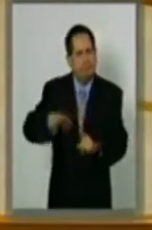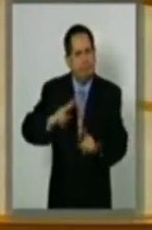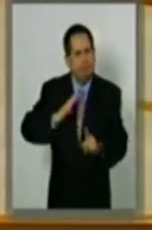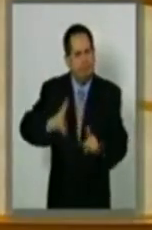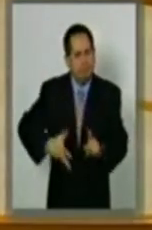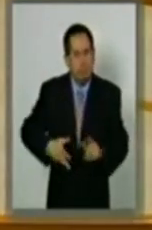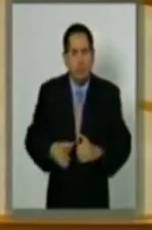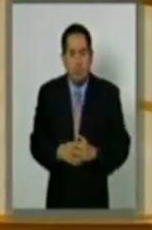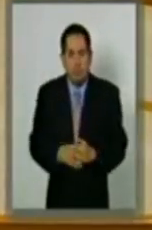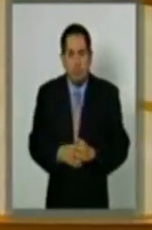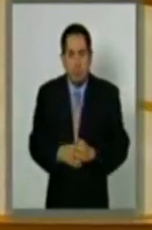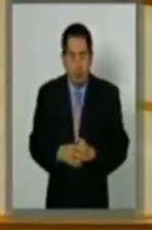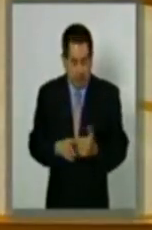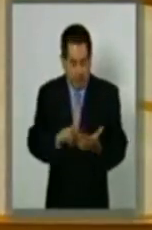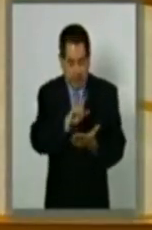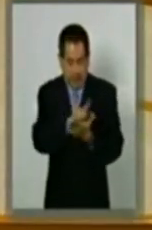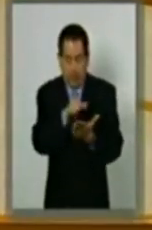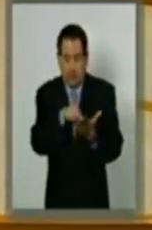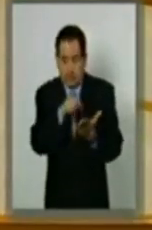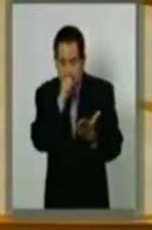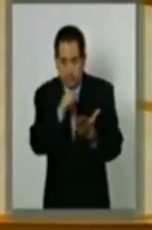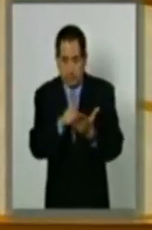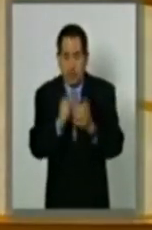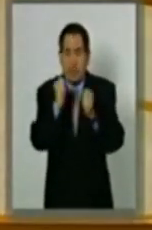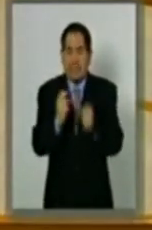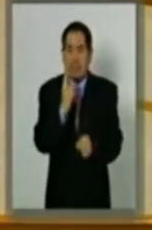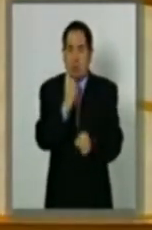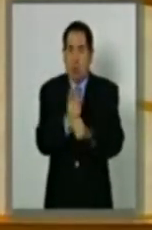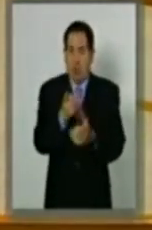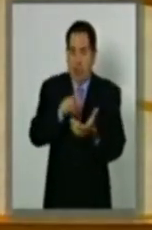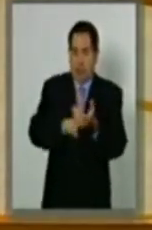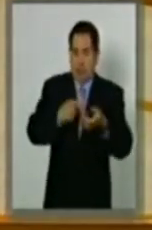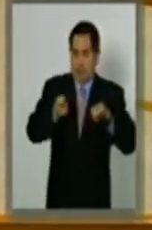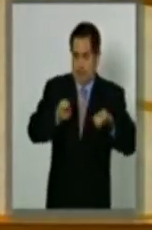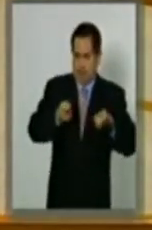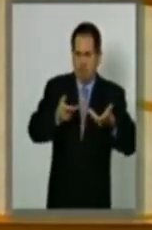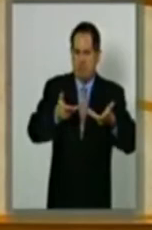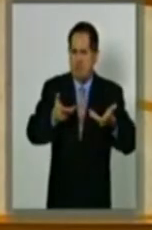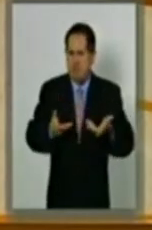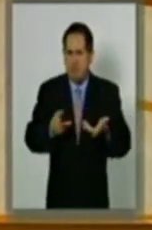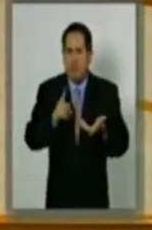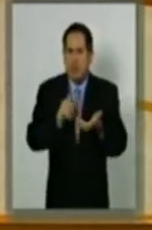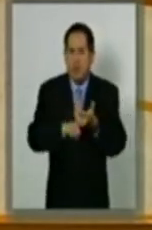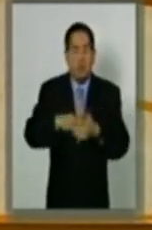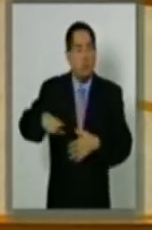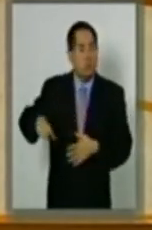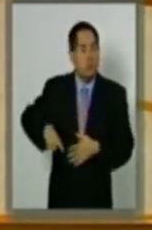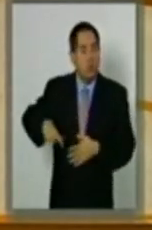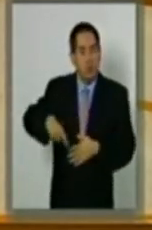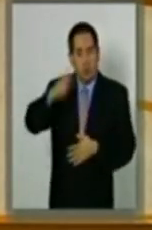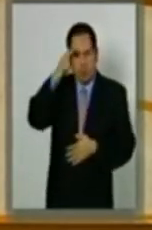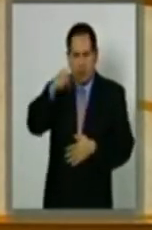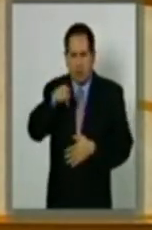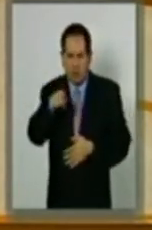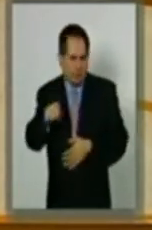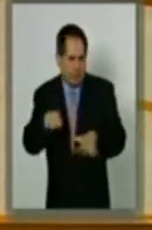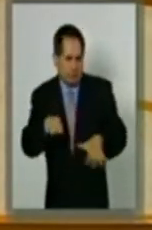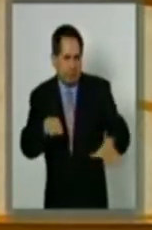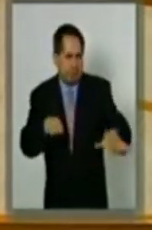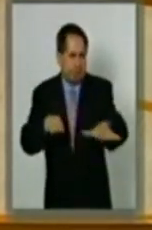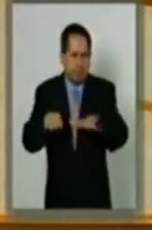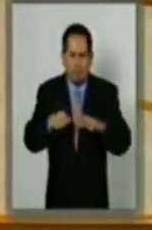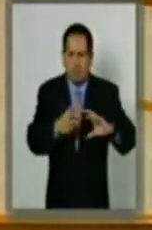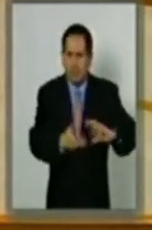La legislación define a la seguridad interior como la condición que proporciona al Estado mexicano salvaguardar la